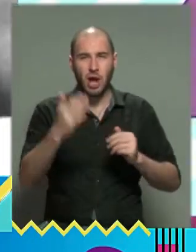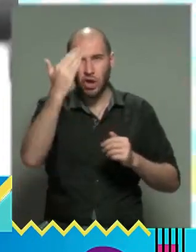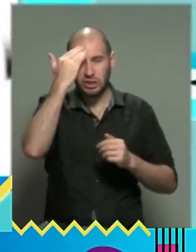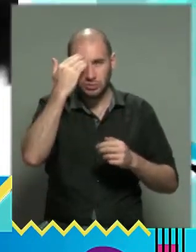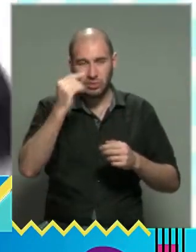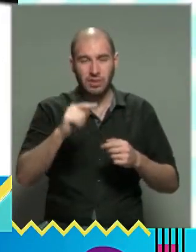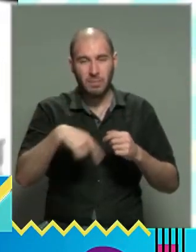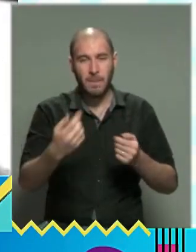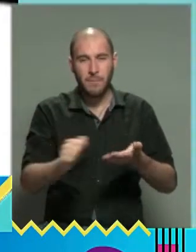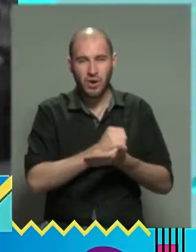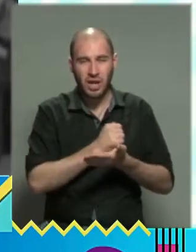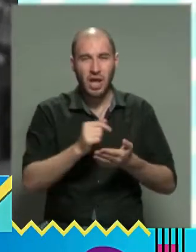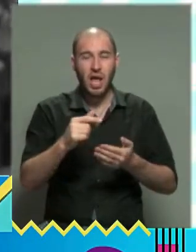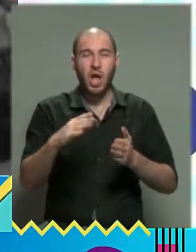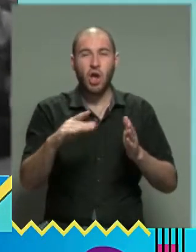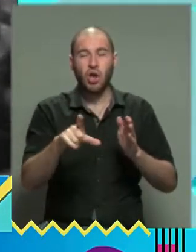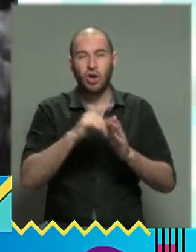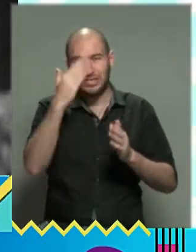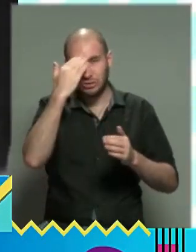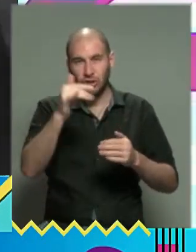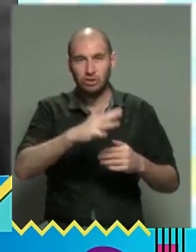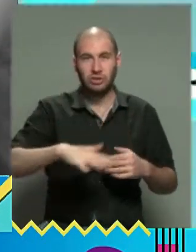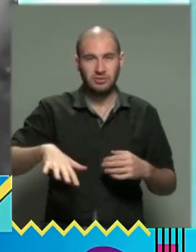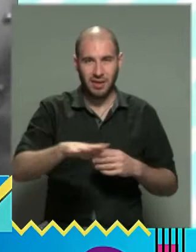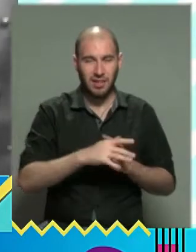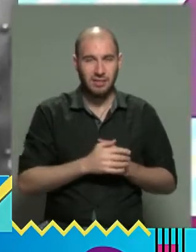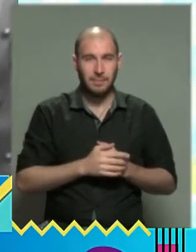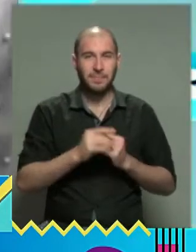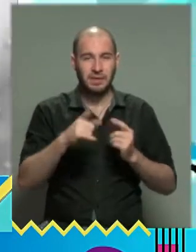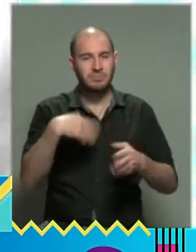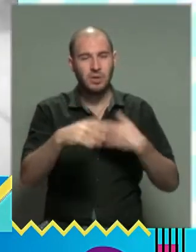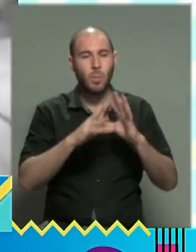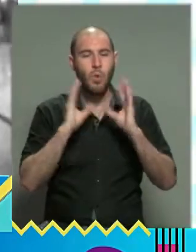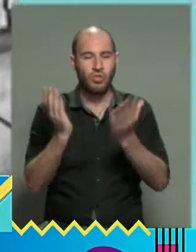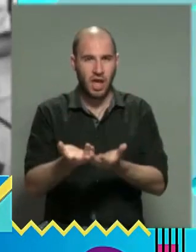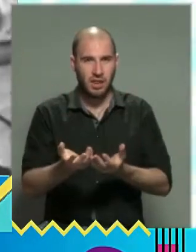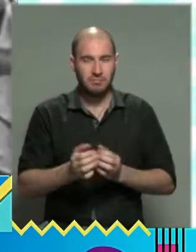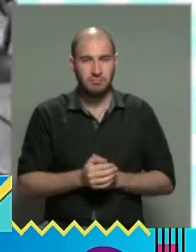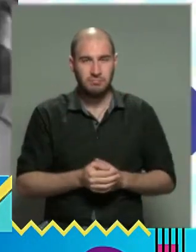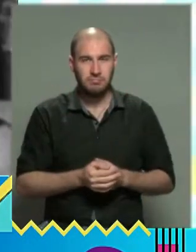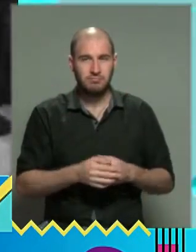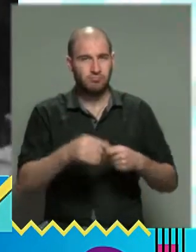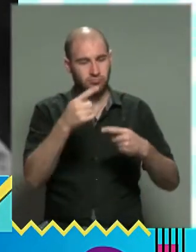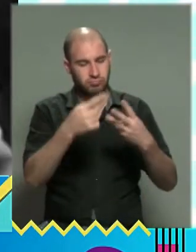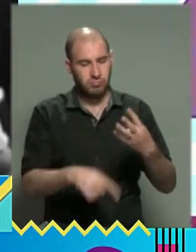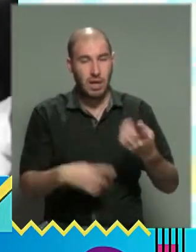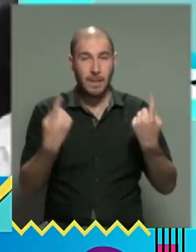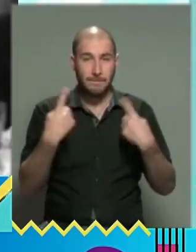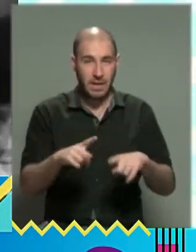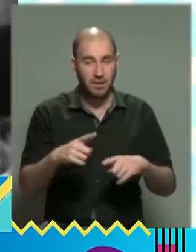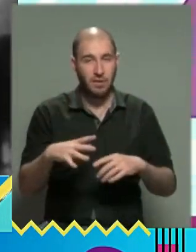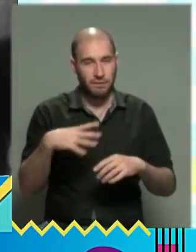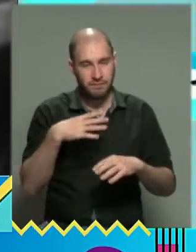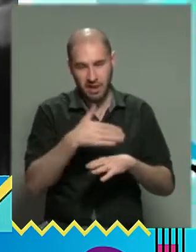fue derogada, que es el constitucionalismo social, que también se desarrolló en el mundo. Bueno, una serie de aspectos, pero mientras tanto